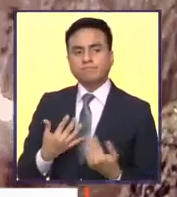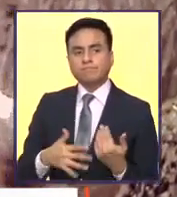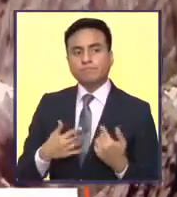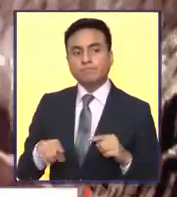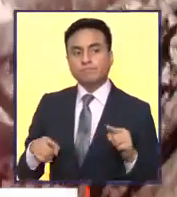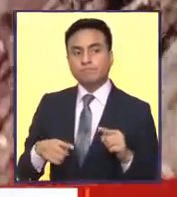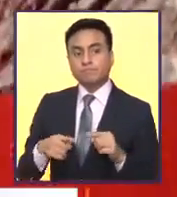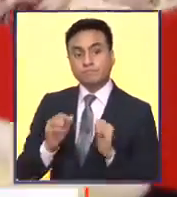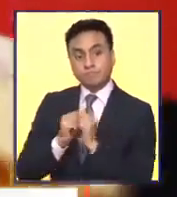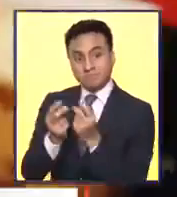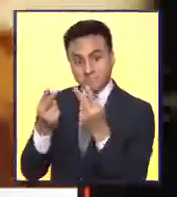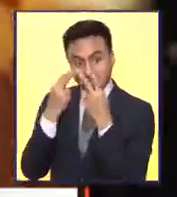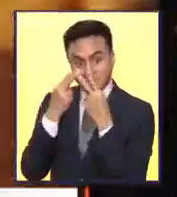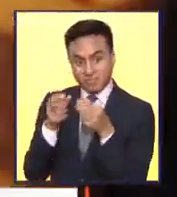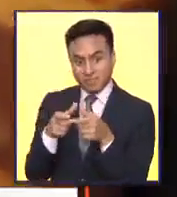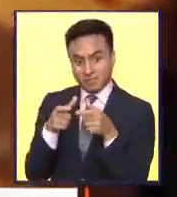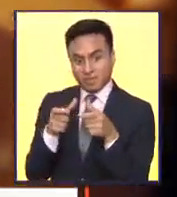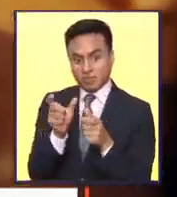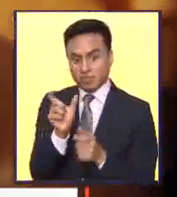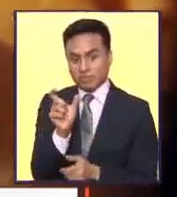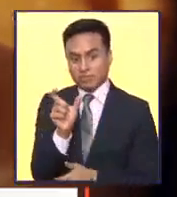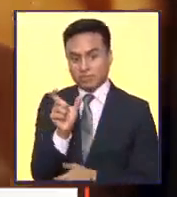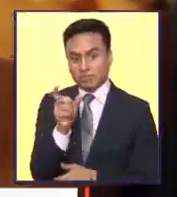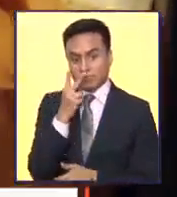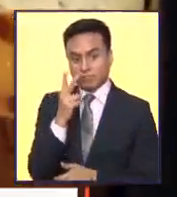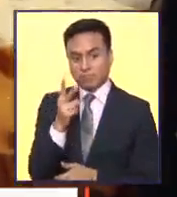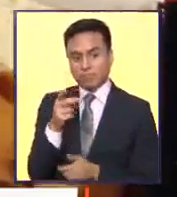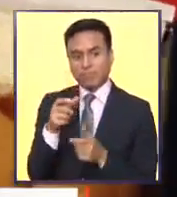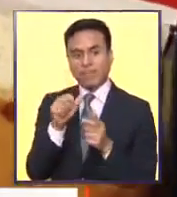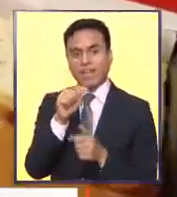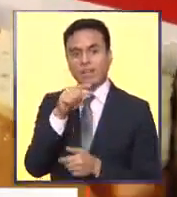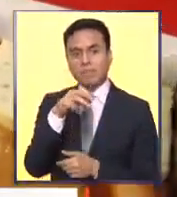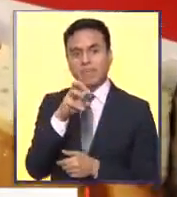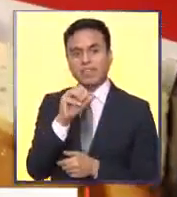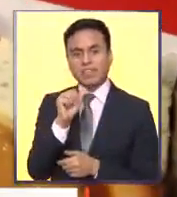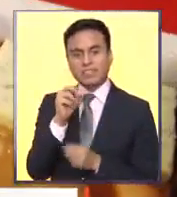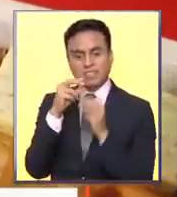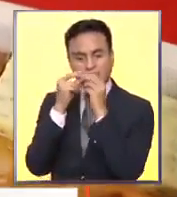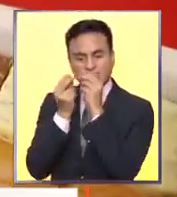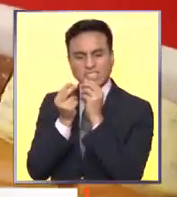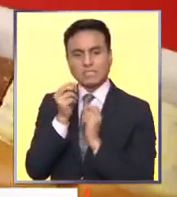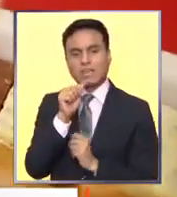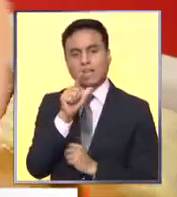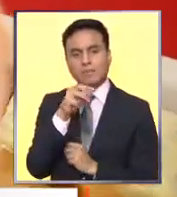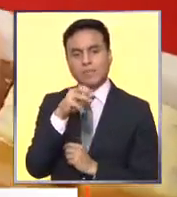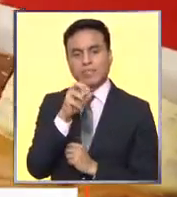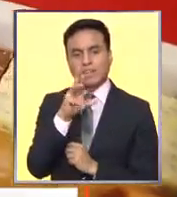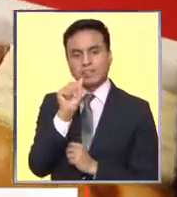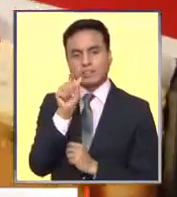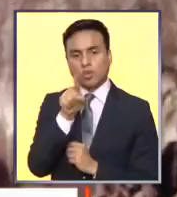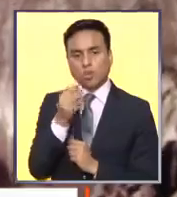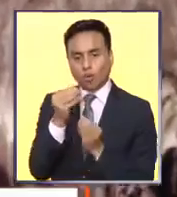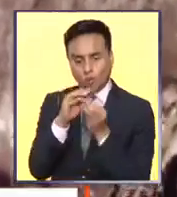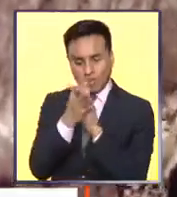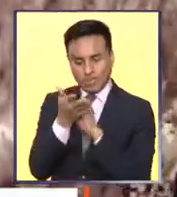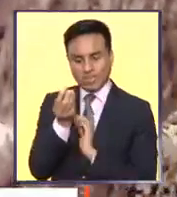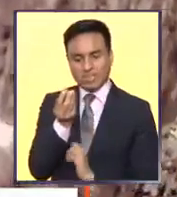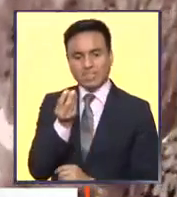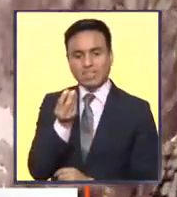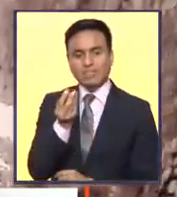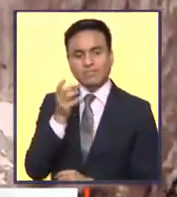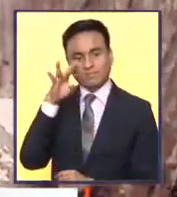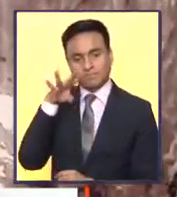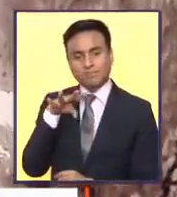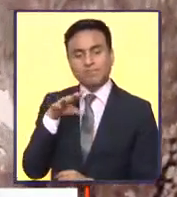Compañero, mire el tamaño de estas almendras completitas. ¡Ah! Todos sabemos